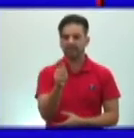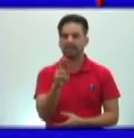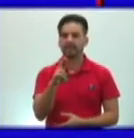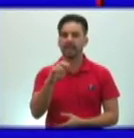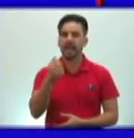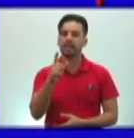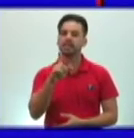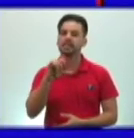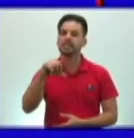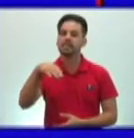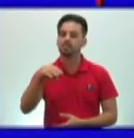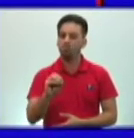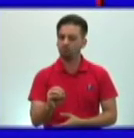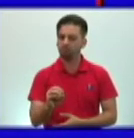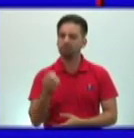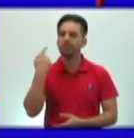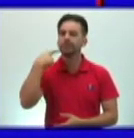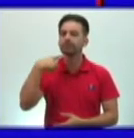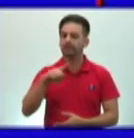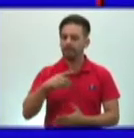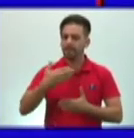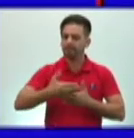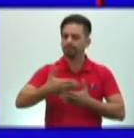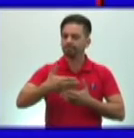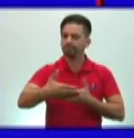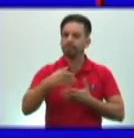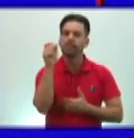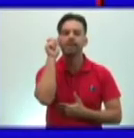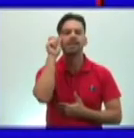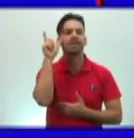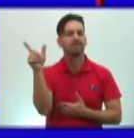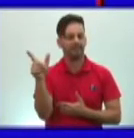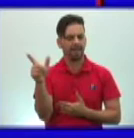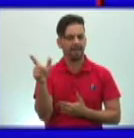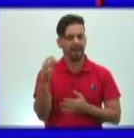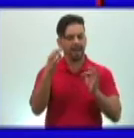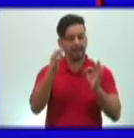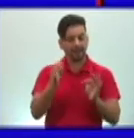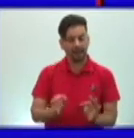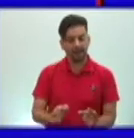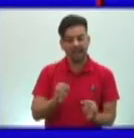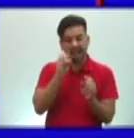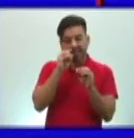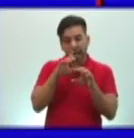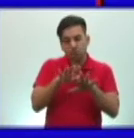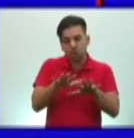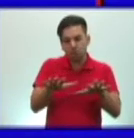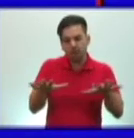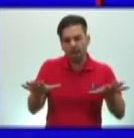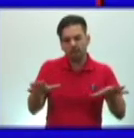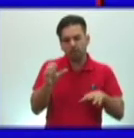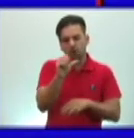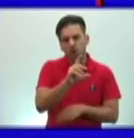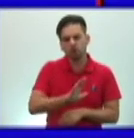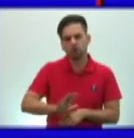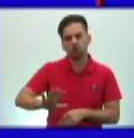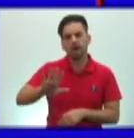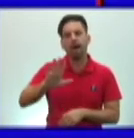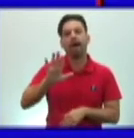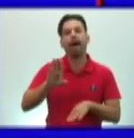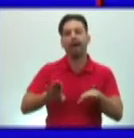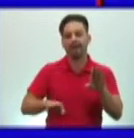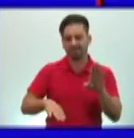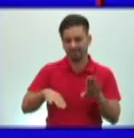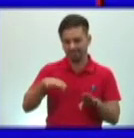ideas cuya realidad natural y social determina el mundo de las ideas. Por